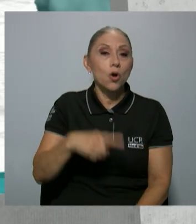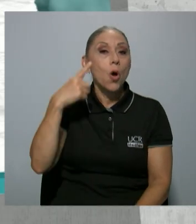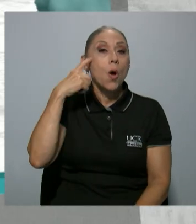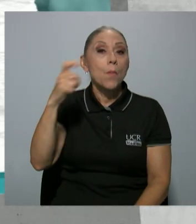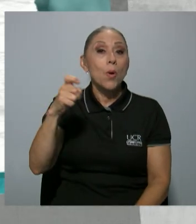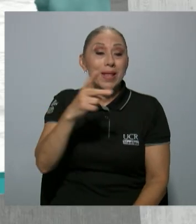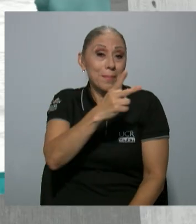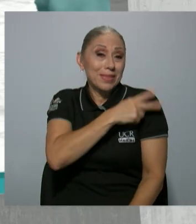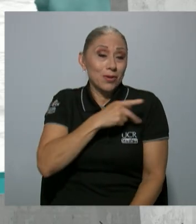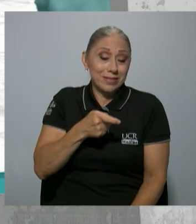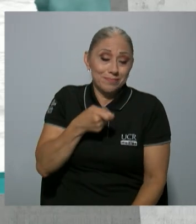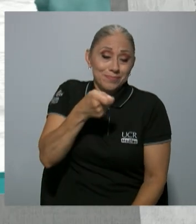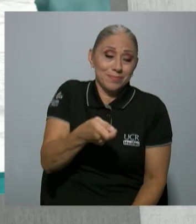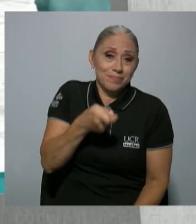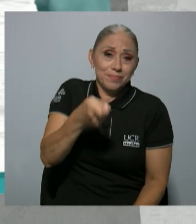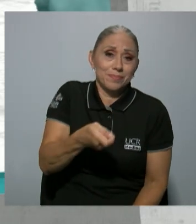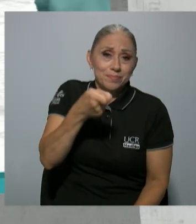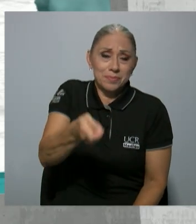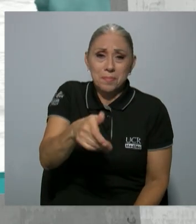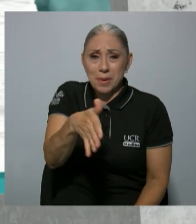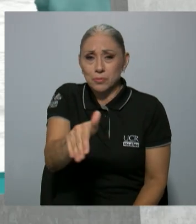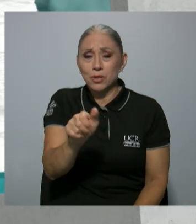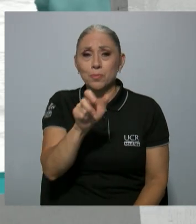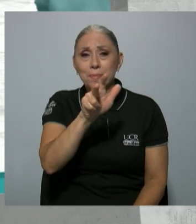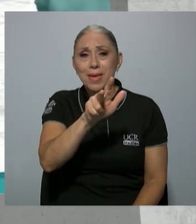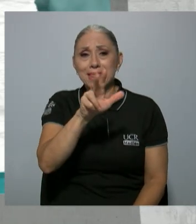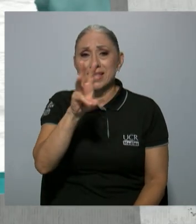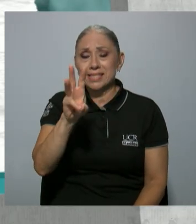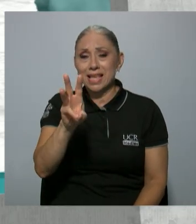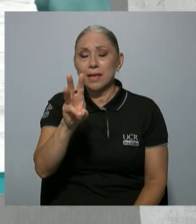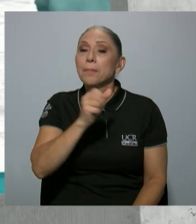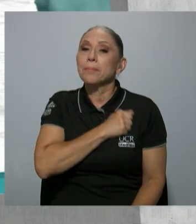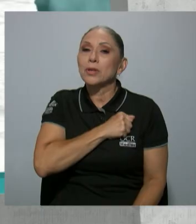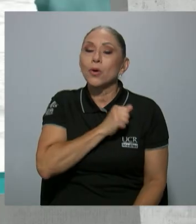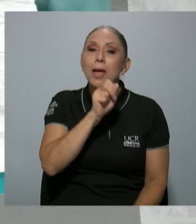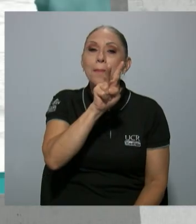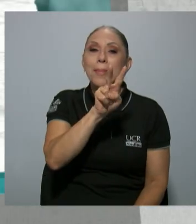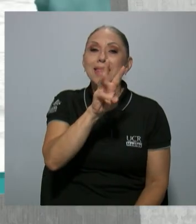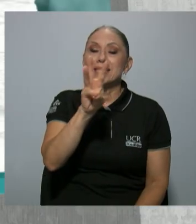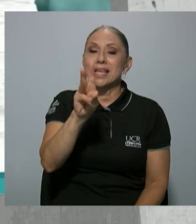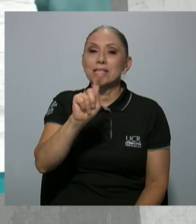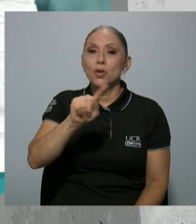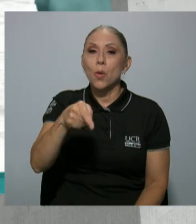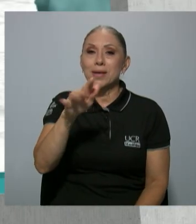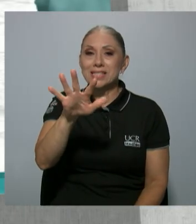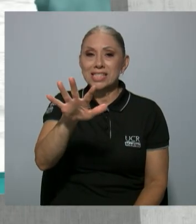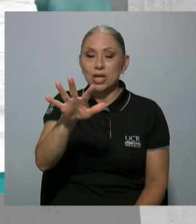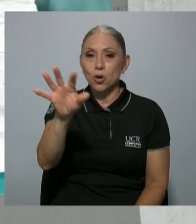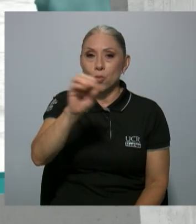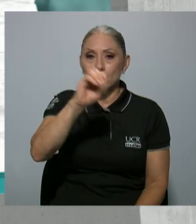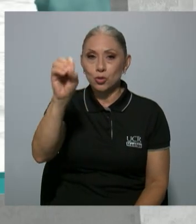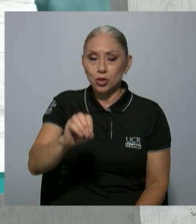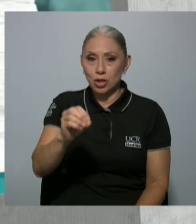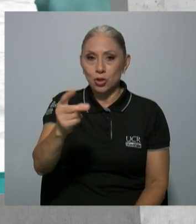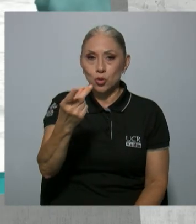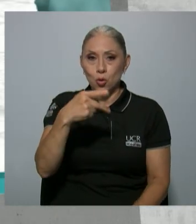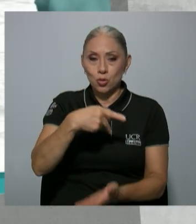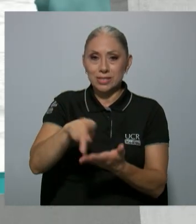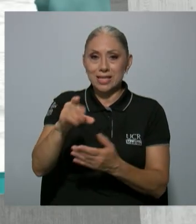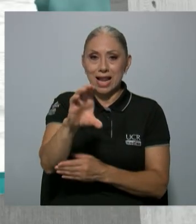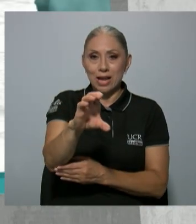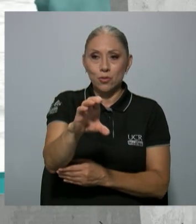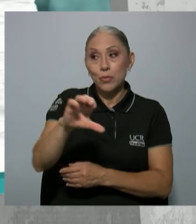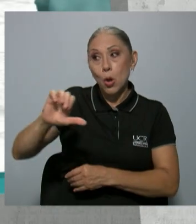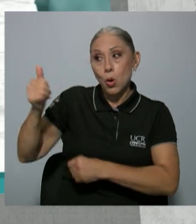rondan 26,5% del salario, mientras que el promedio de los países ricos es cercano al 13%.